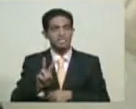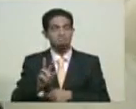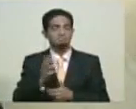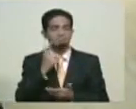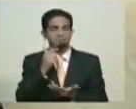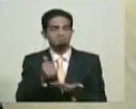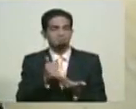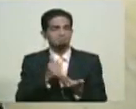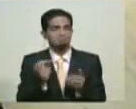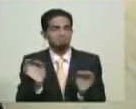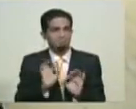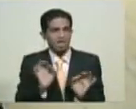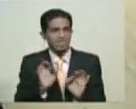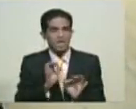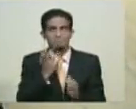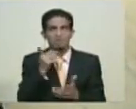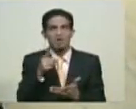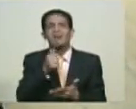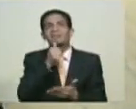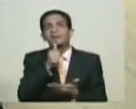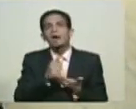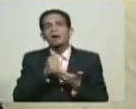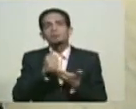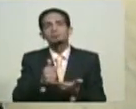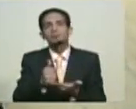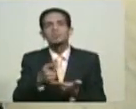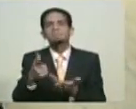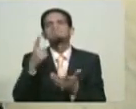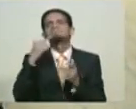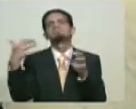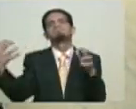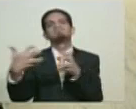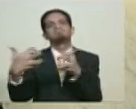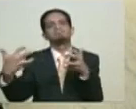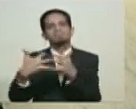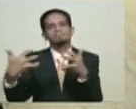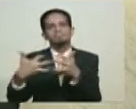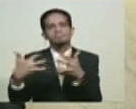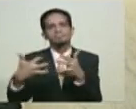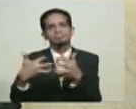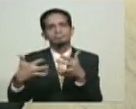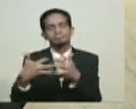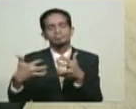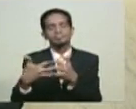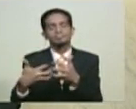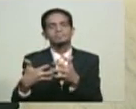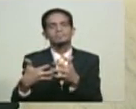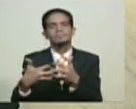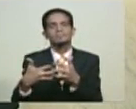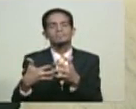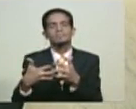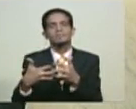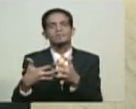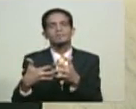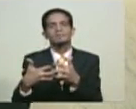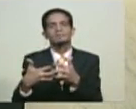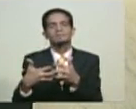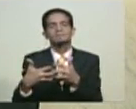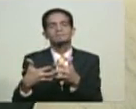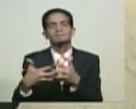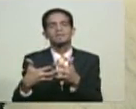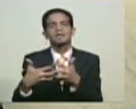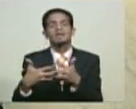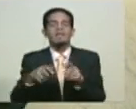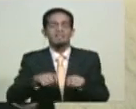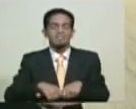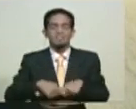necesidades del país. Responden a una guerra criminal que ha permeado también los sistemas